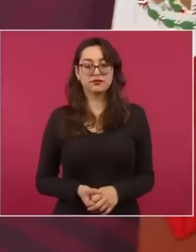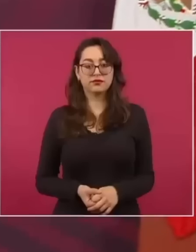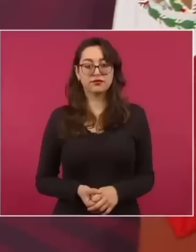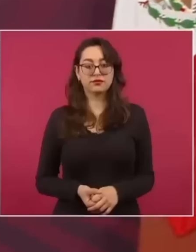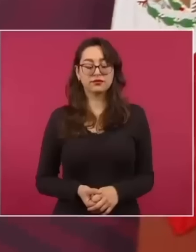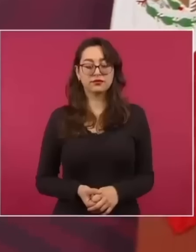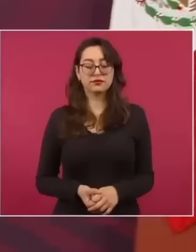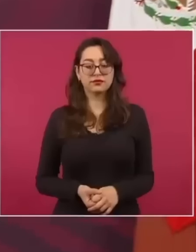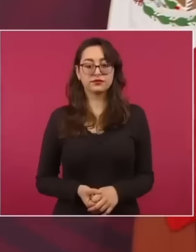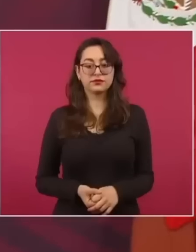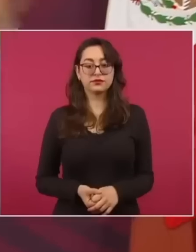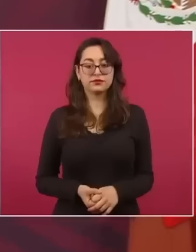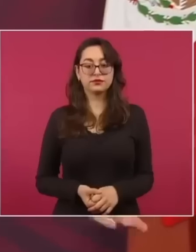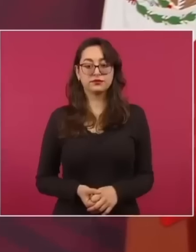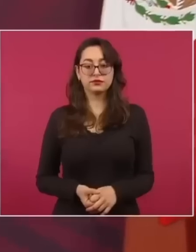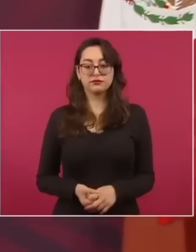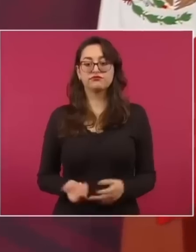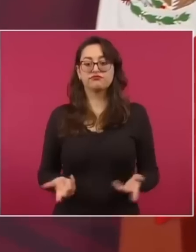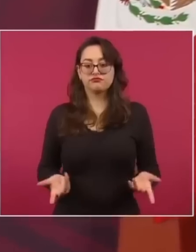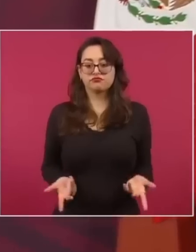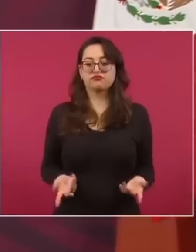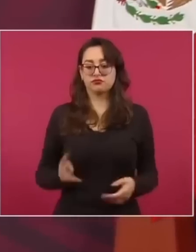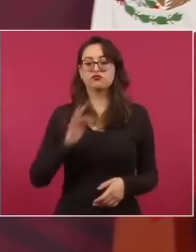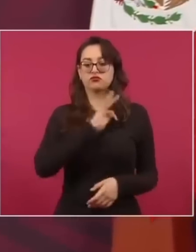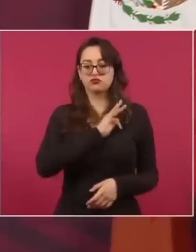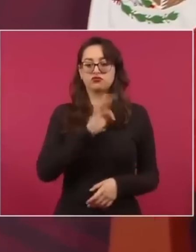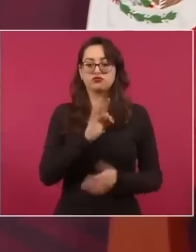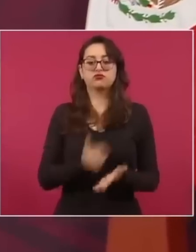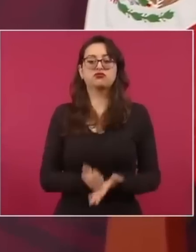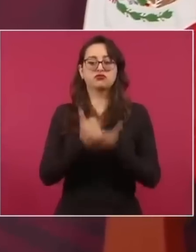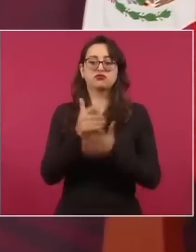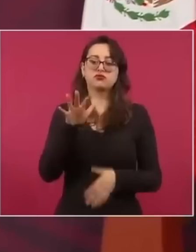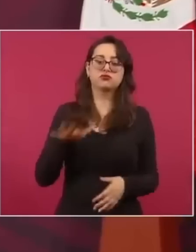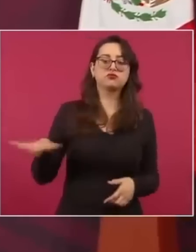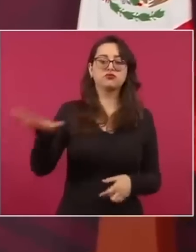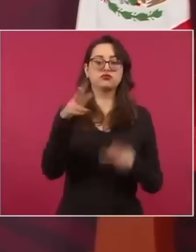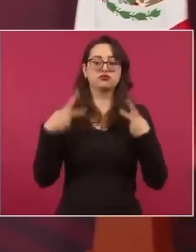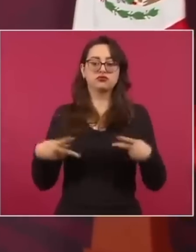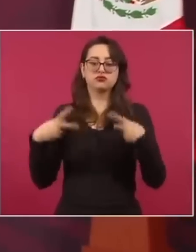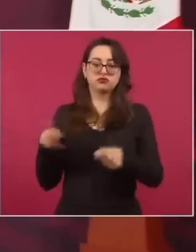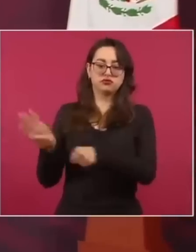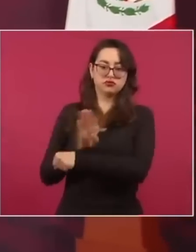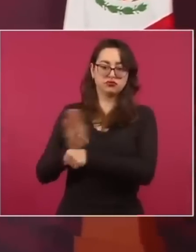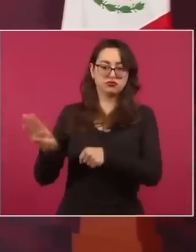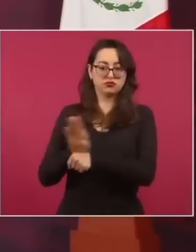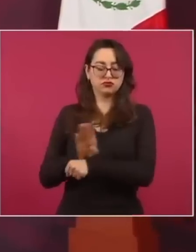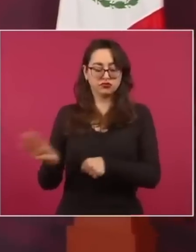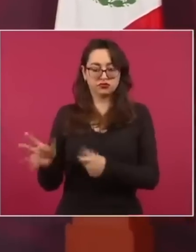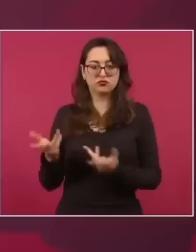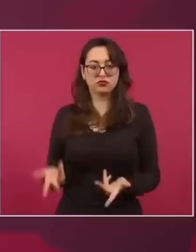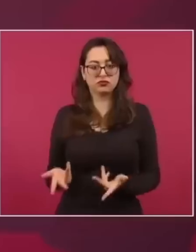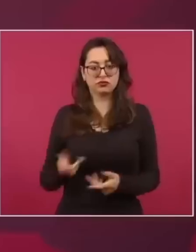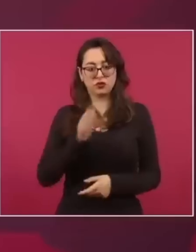beneficio del pueblo, porque estos son privilegios, o sea,